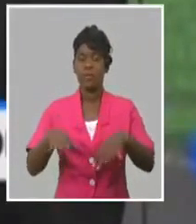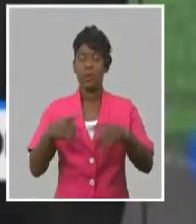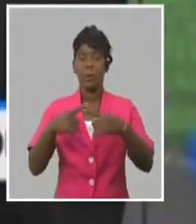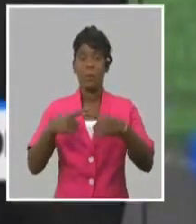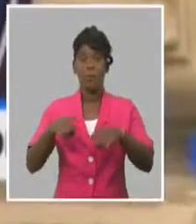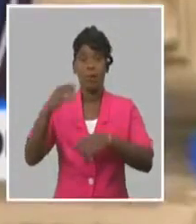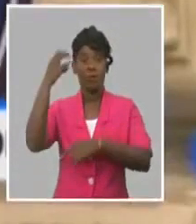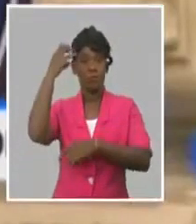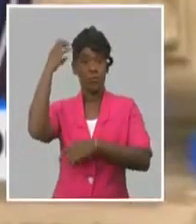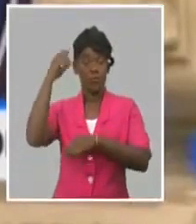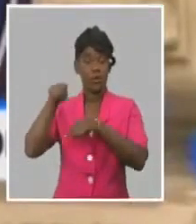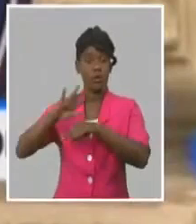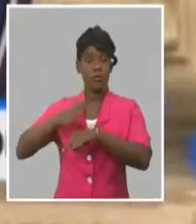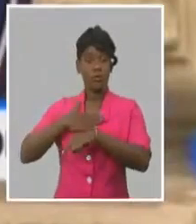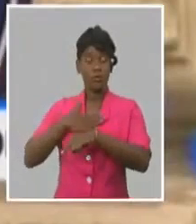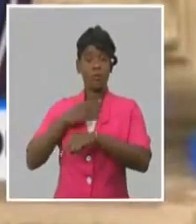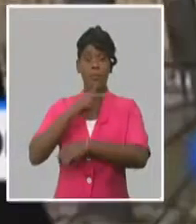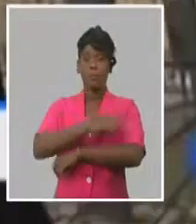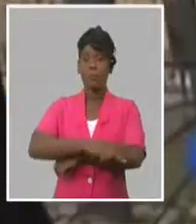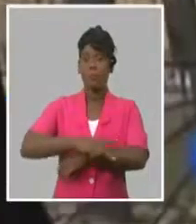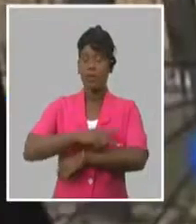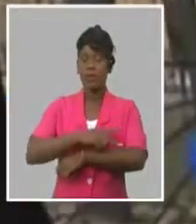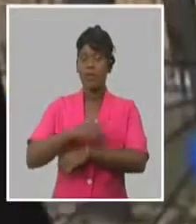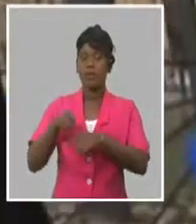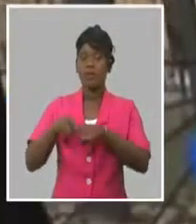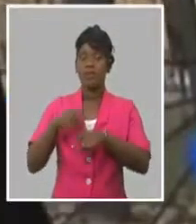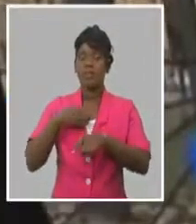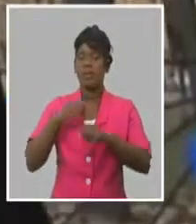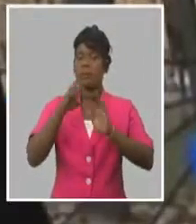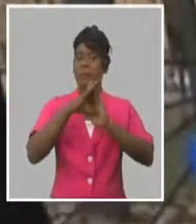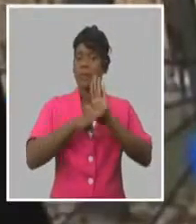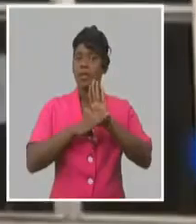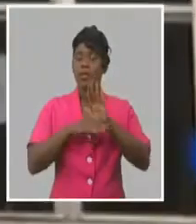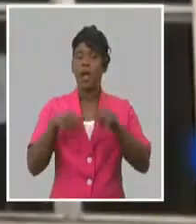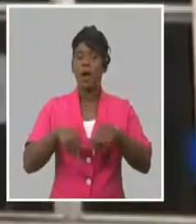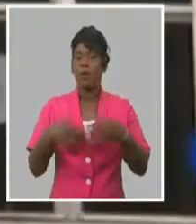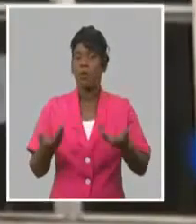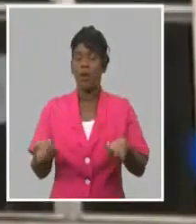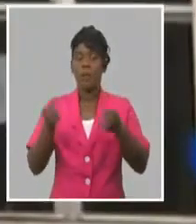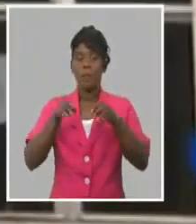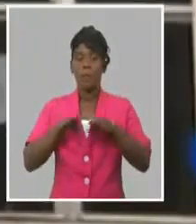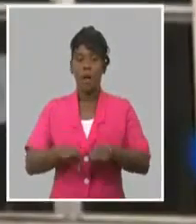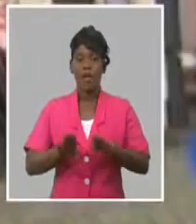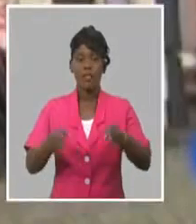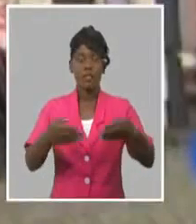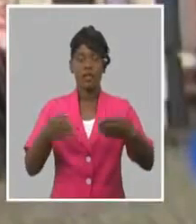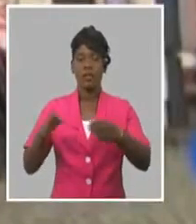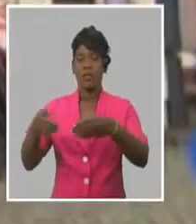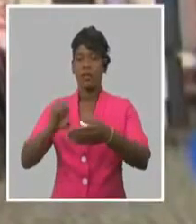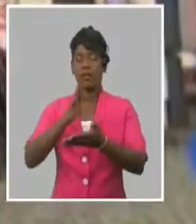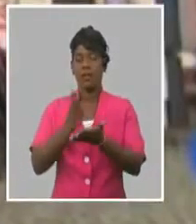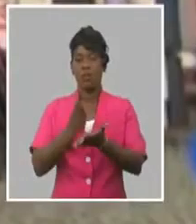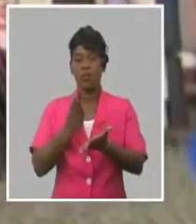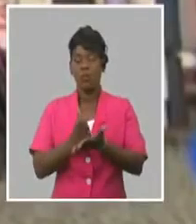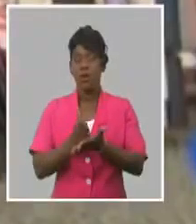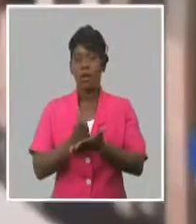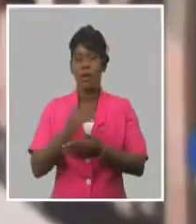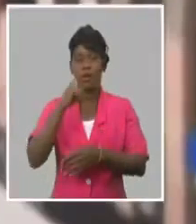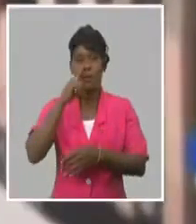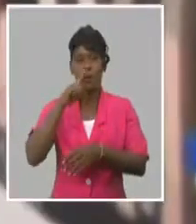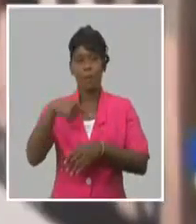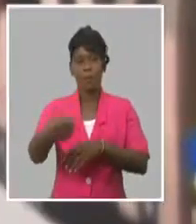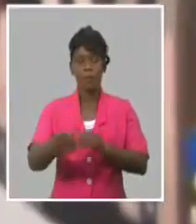gobierno checo anunciaba este lunes medidas restrictivas. Cierran los colegios hasta noviembre y también bares, restaurantes y